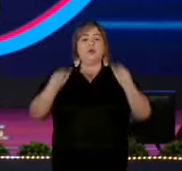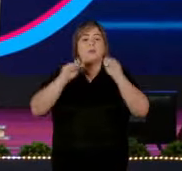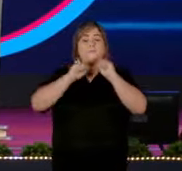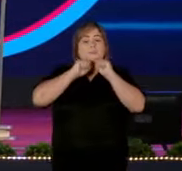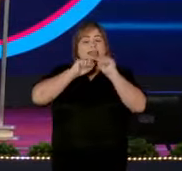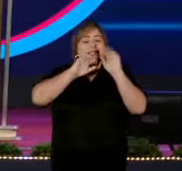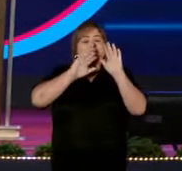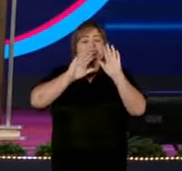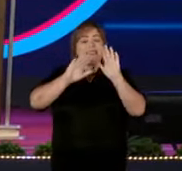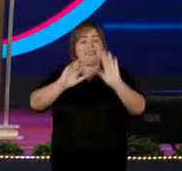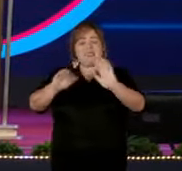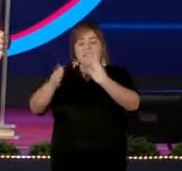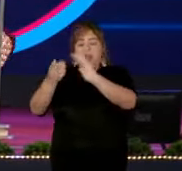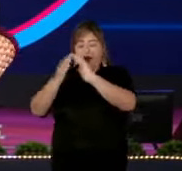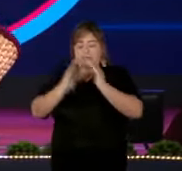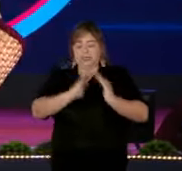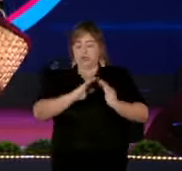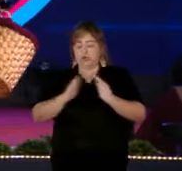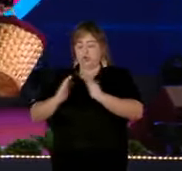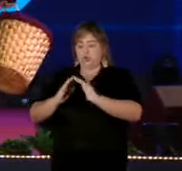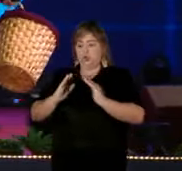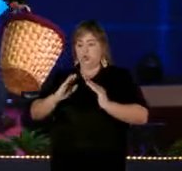gloriosa. Aleluya.